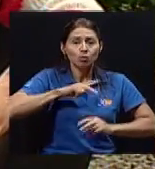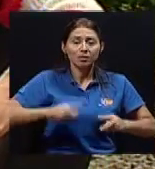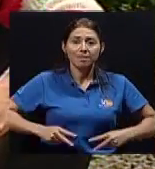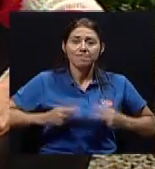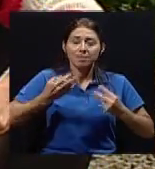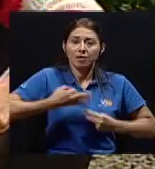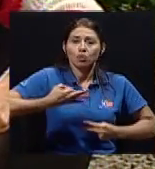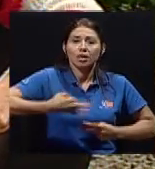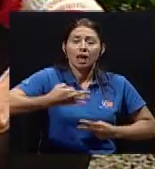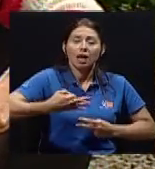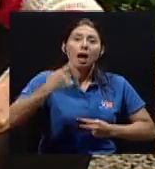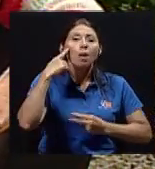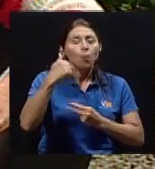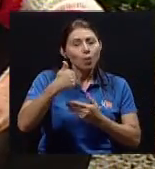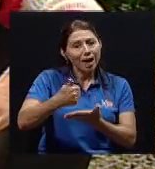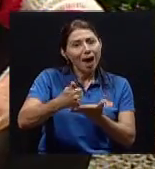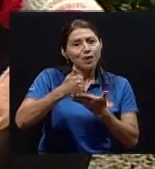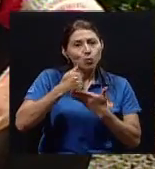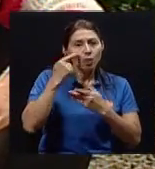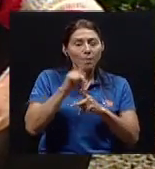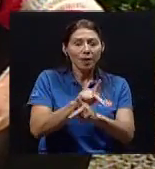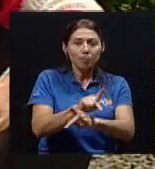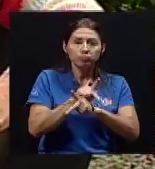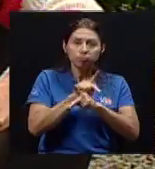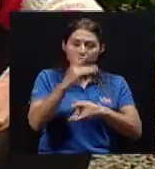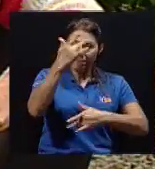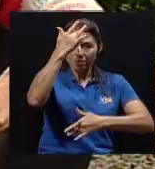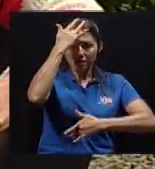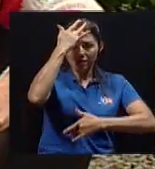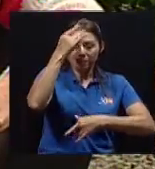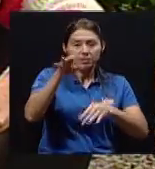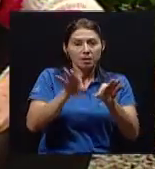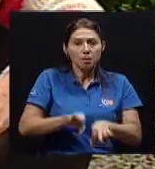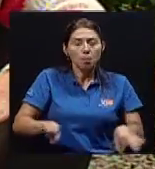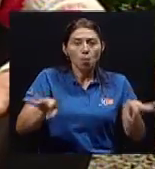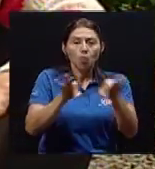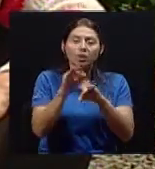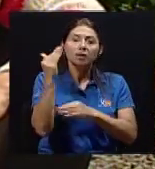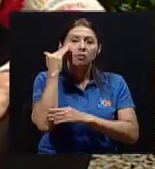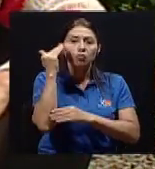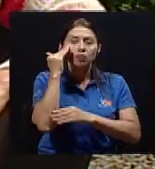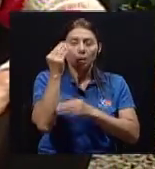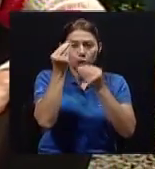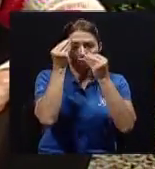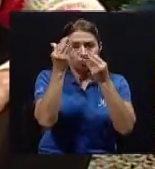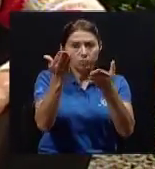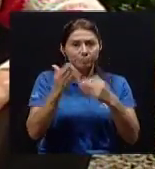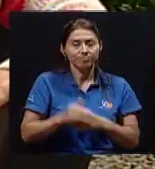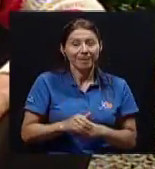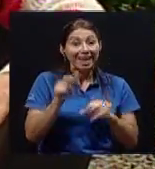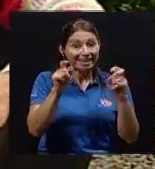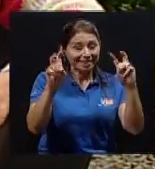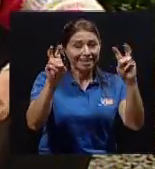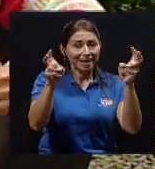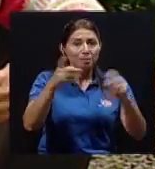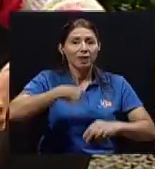prevenir enfermedades, es importante que conozcamos sobre eso. Y sobre este tema